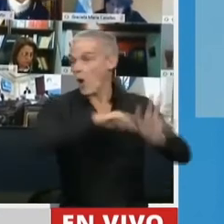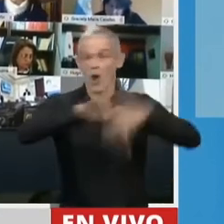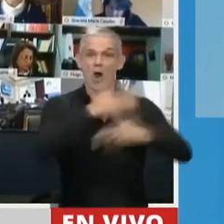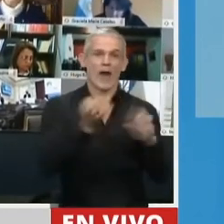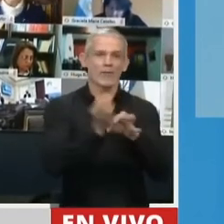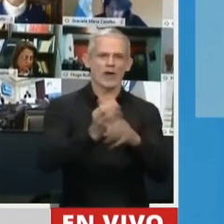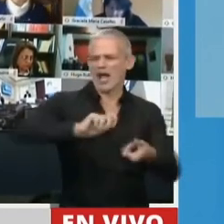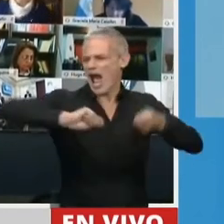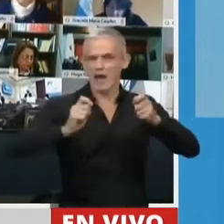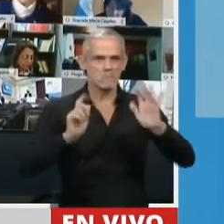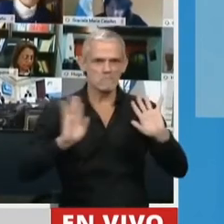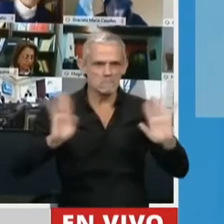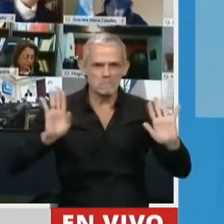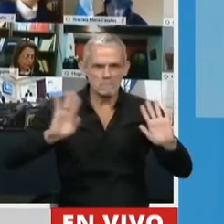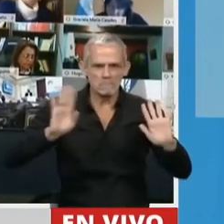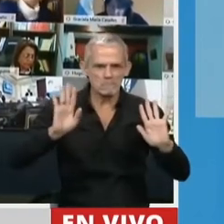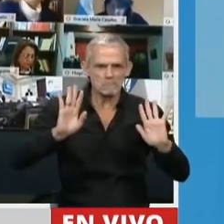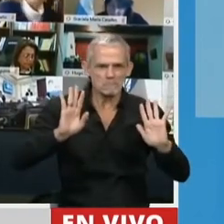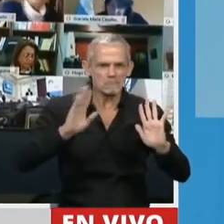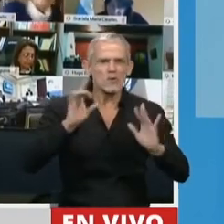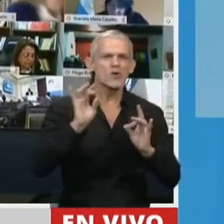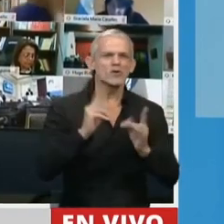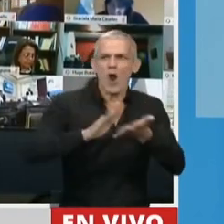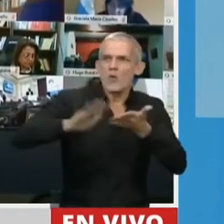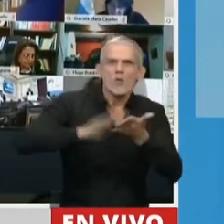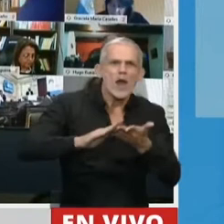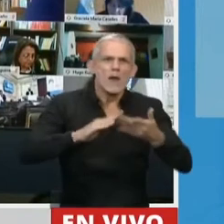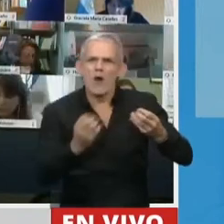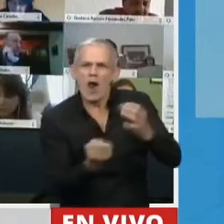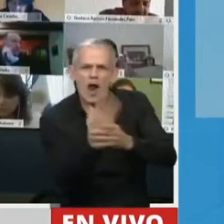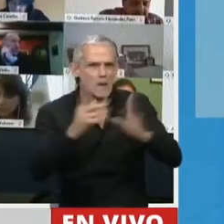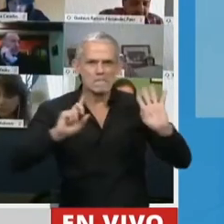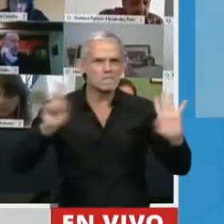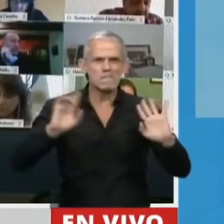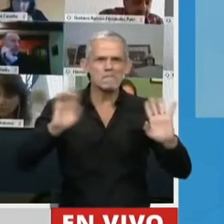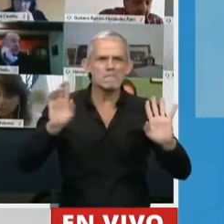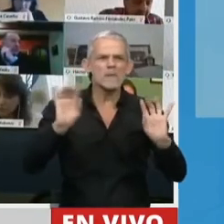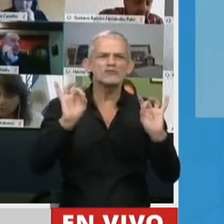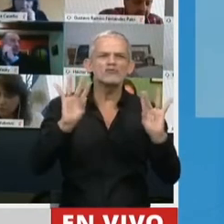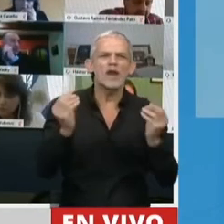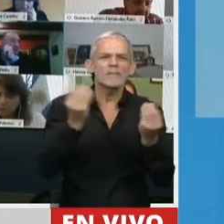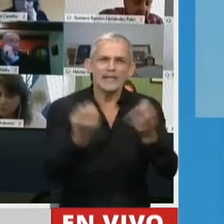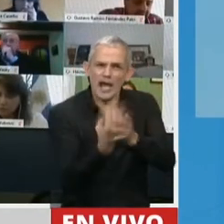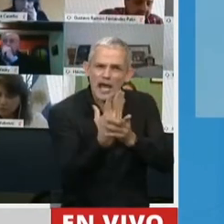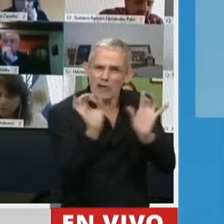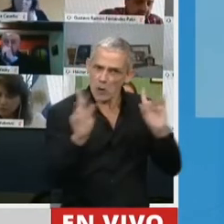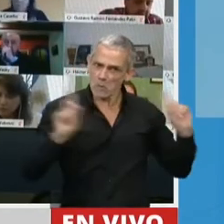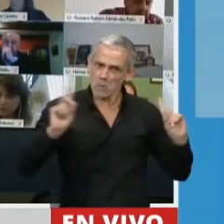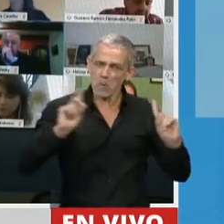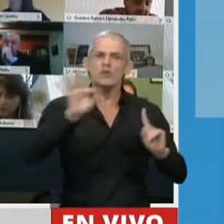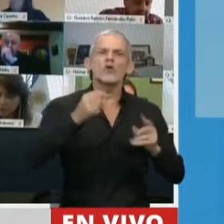revolución educativa, ni tampoco estamos hablando de una innovación. Lo que simplemente estamos haciendo